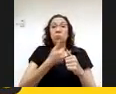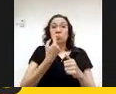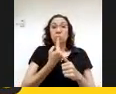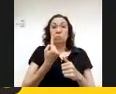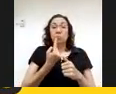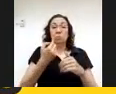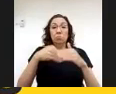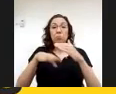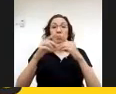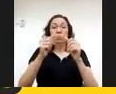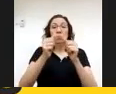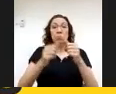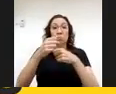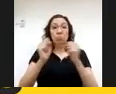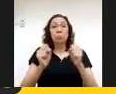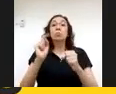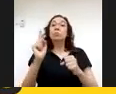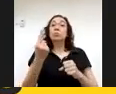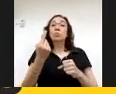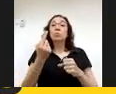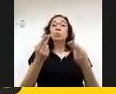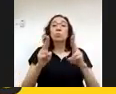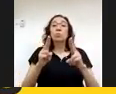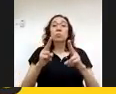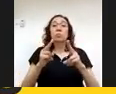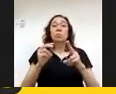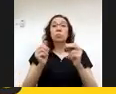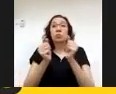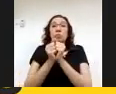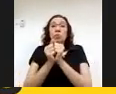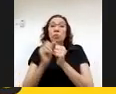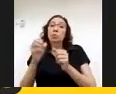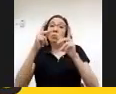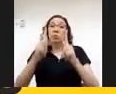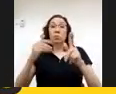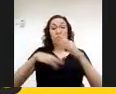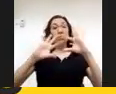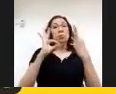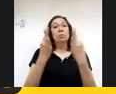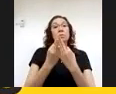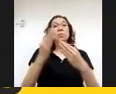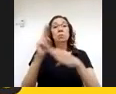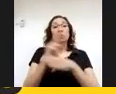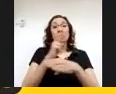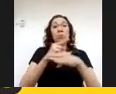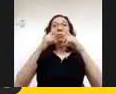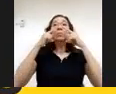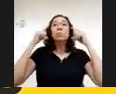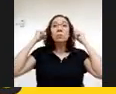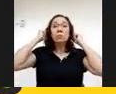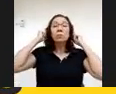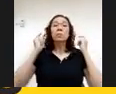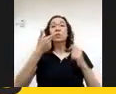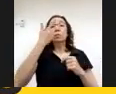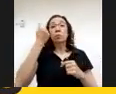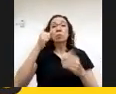casa, solamente cuando esté junto con alguien más en la familia, utilizar la mascarilla. ¿Por